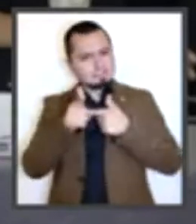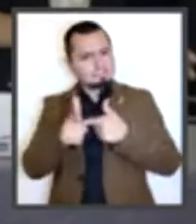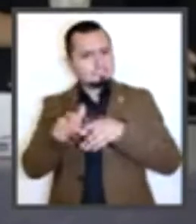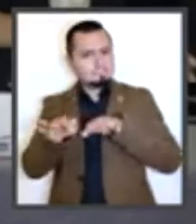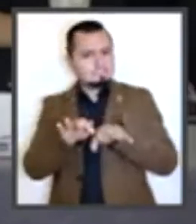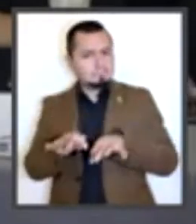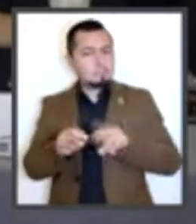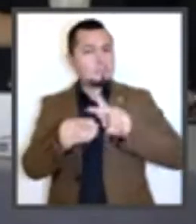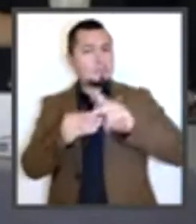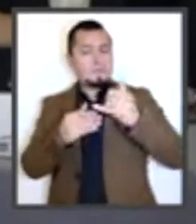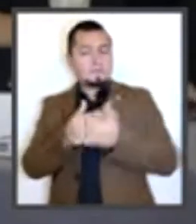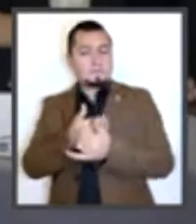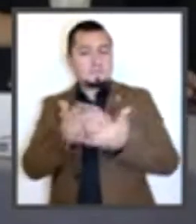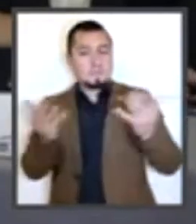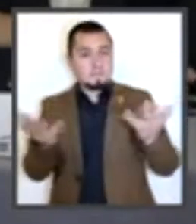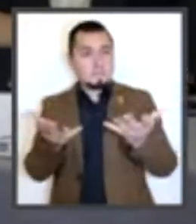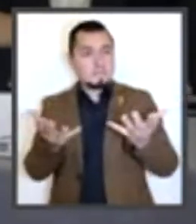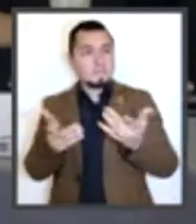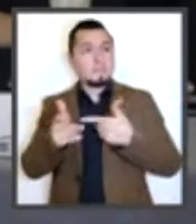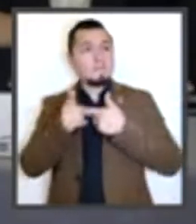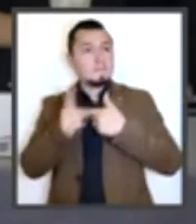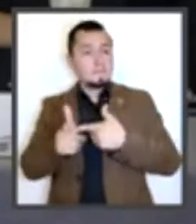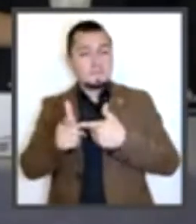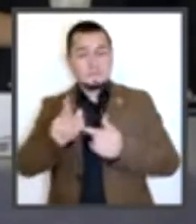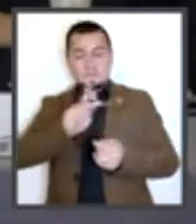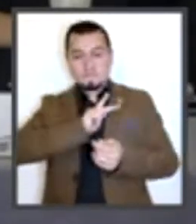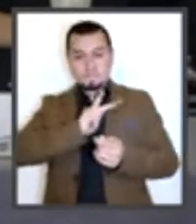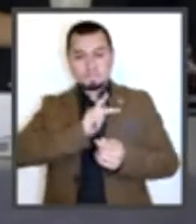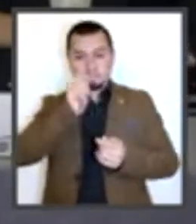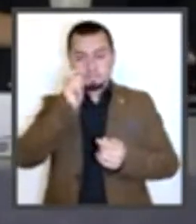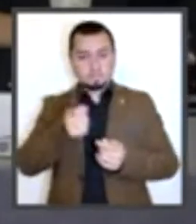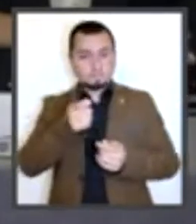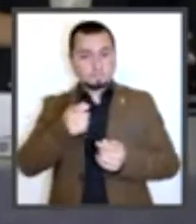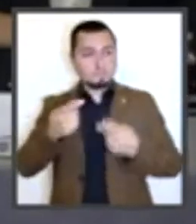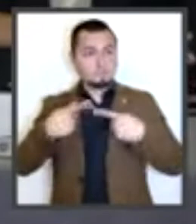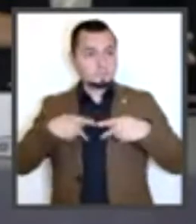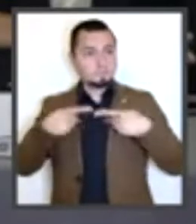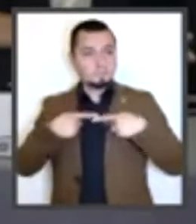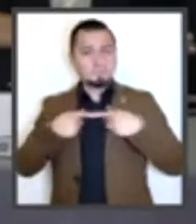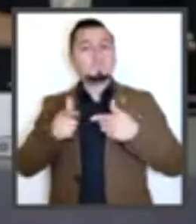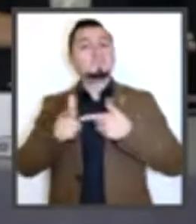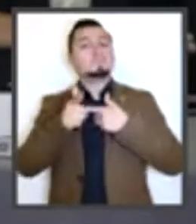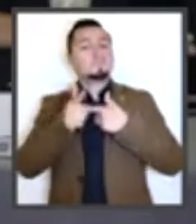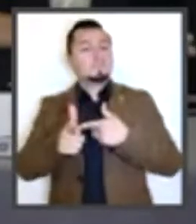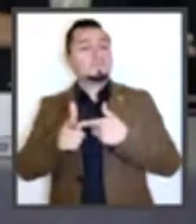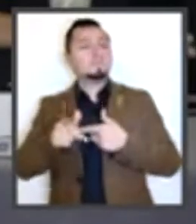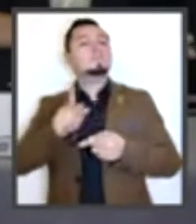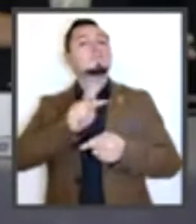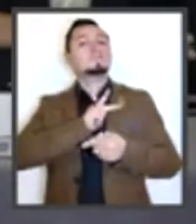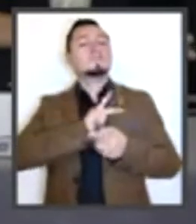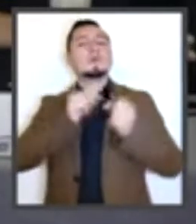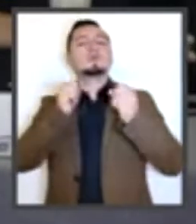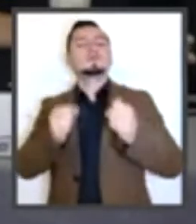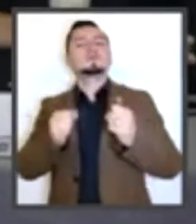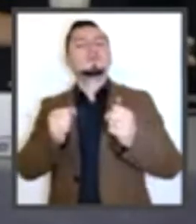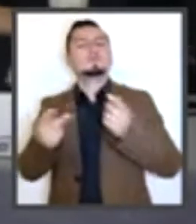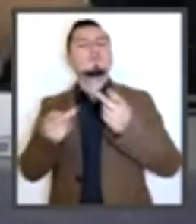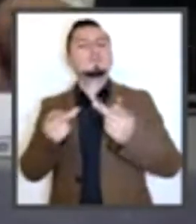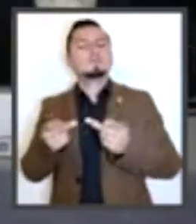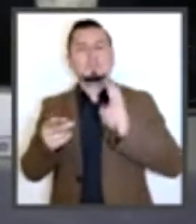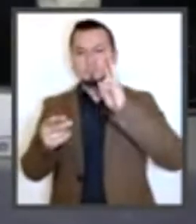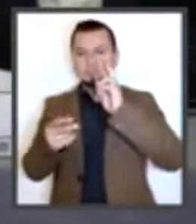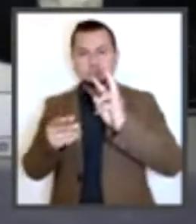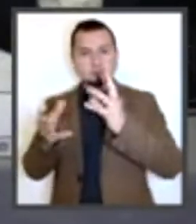los proyectos que nosotros hemos tenido a bien el darle la continuidad y estoy seguro que tendrá también la visión